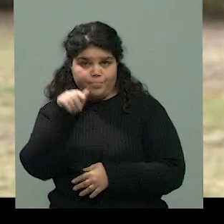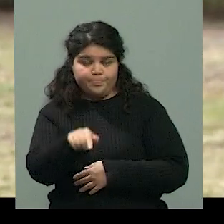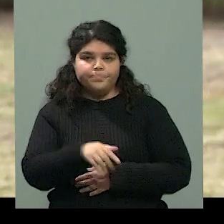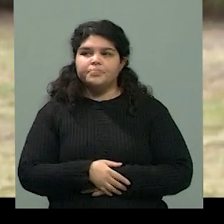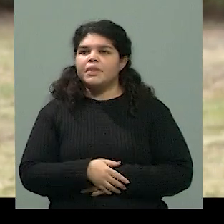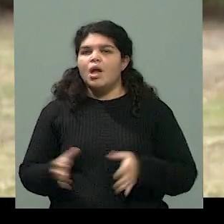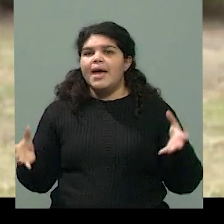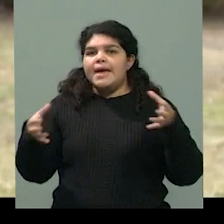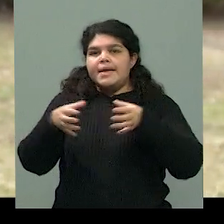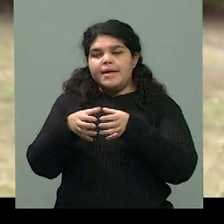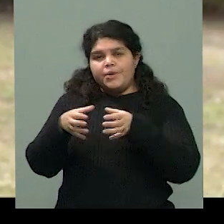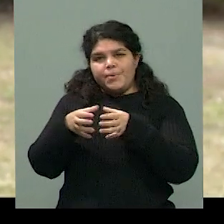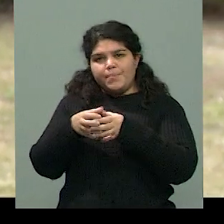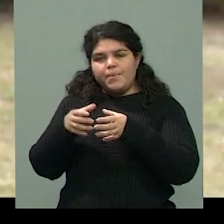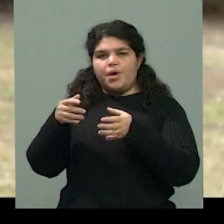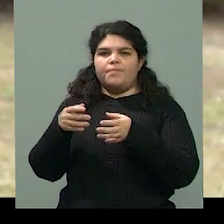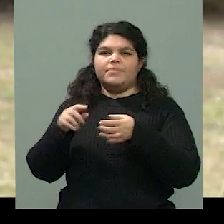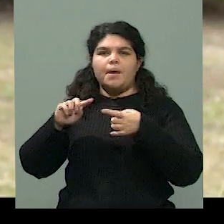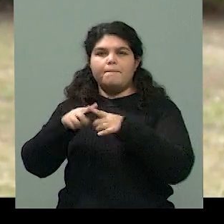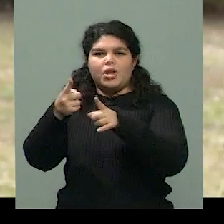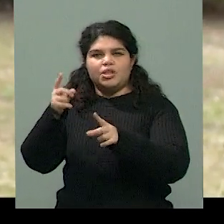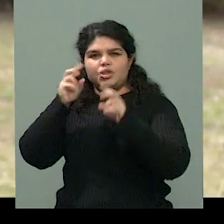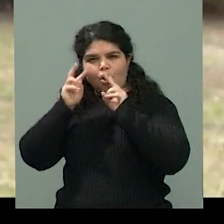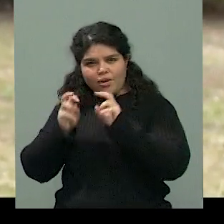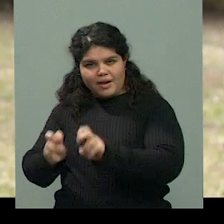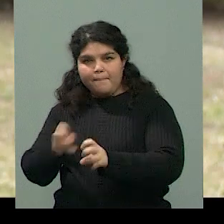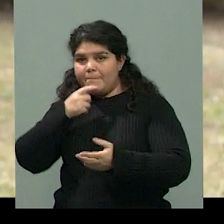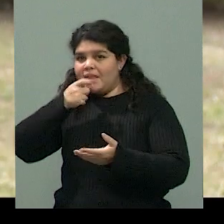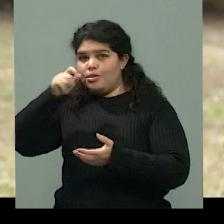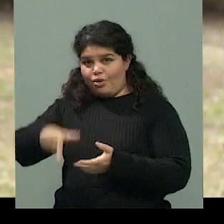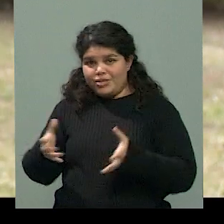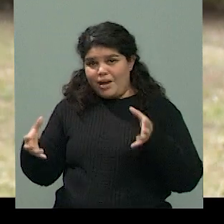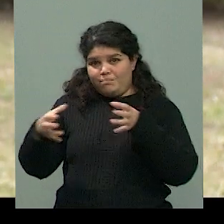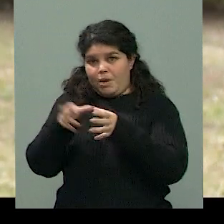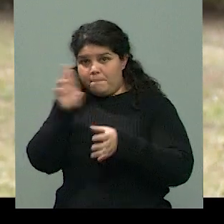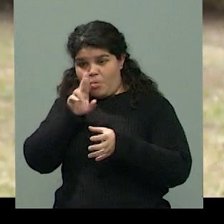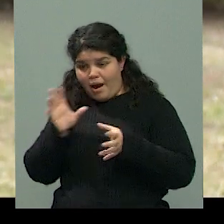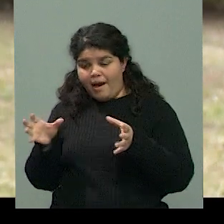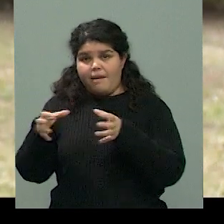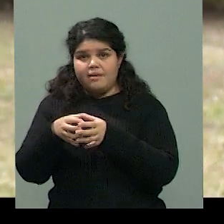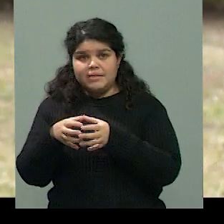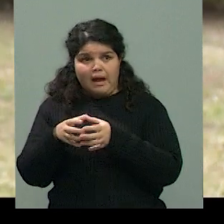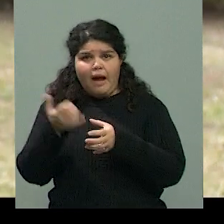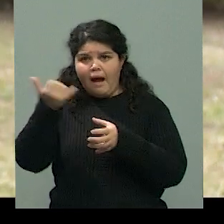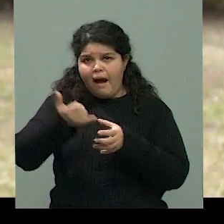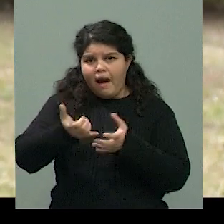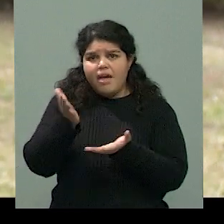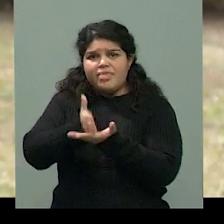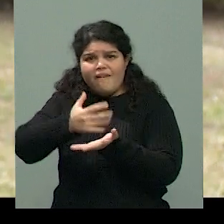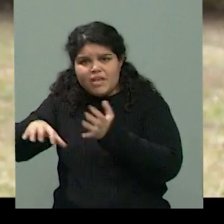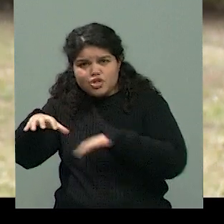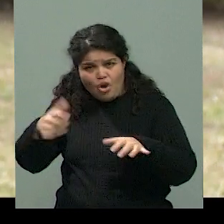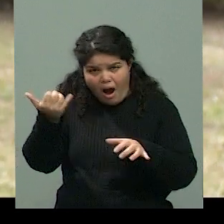Mendoza, ¿cómo se forma, cómo está compuesta y si el tema de la grieta es parte, ¿no?, de estas discusiones? Sí,